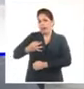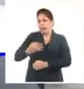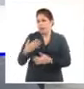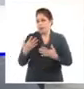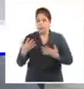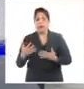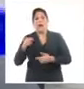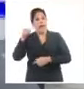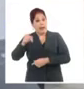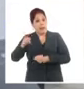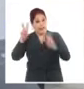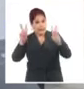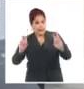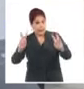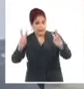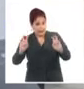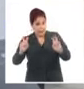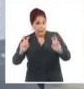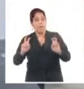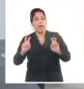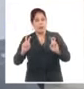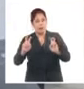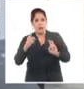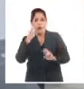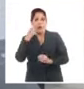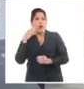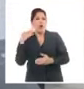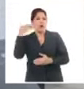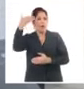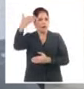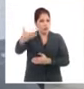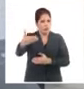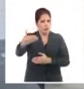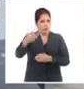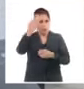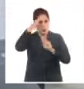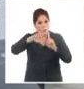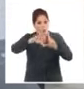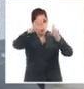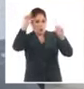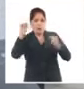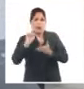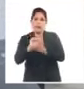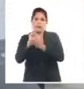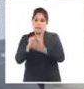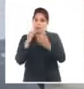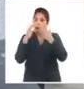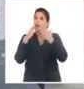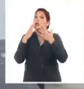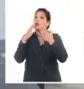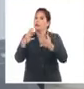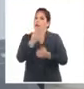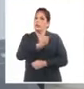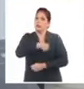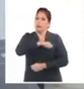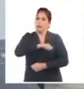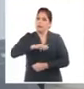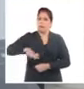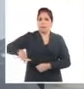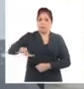estos temas con visión de país enlazan servicios básicos a la población